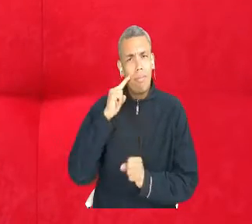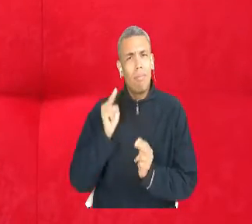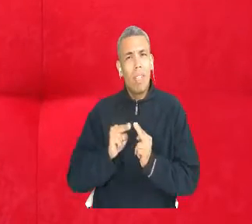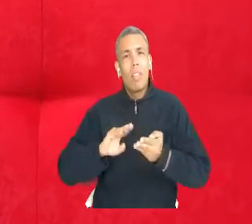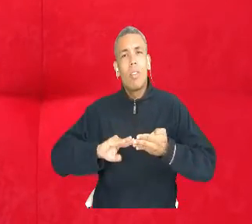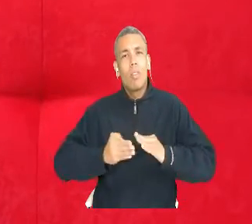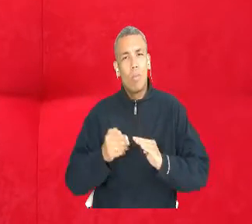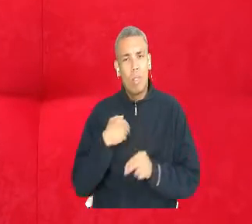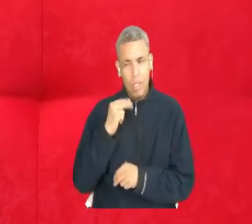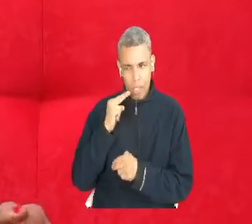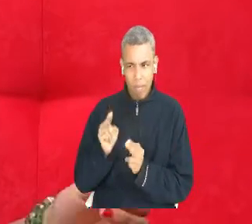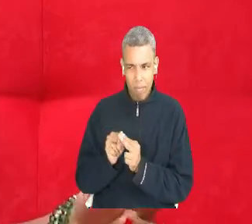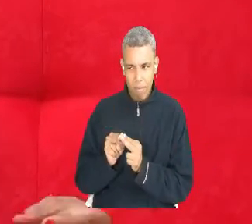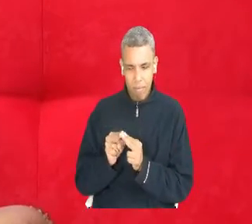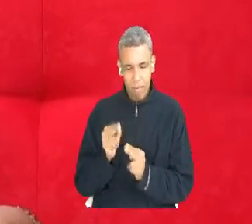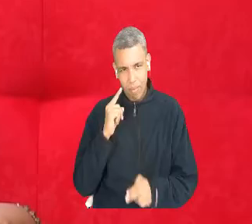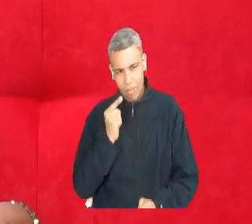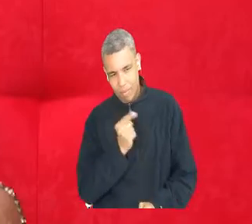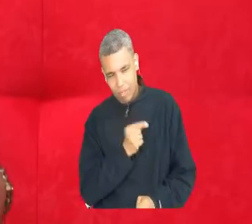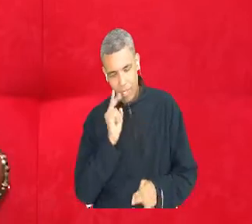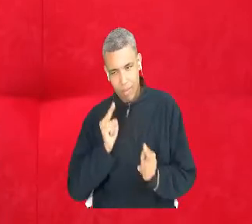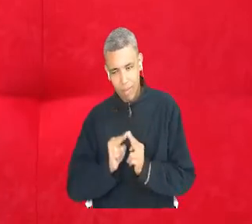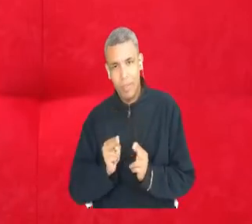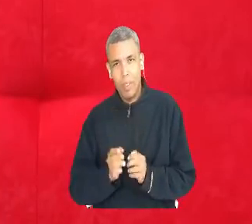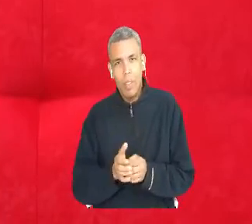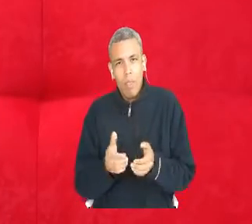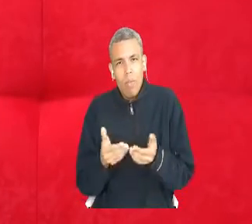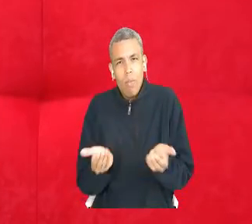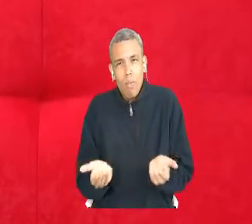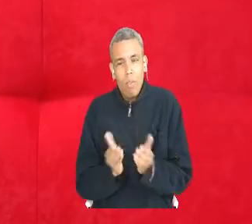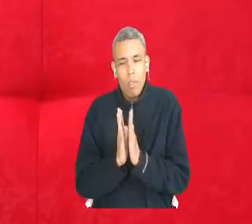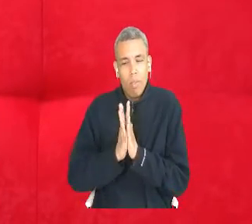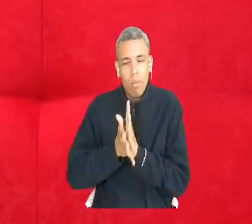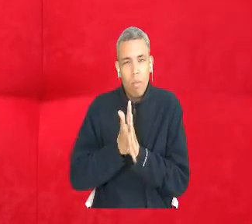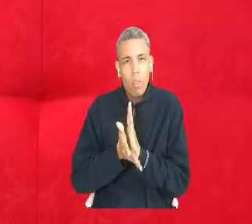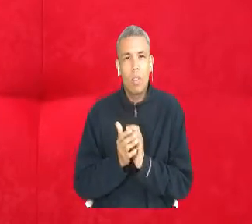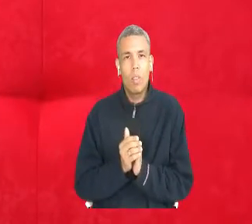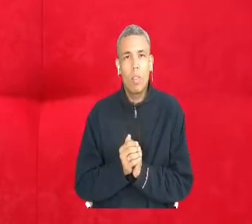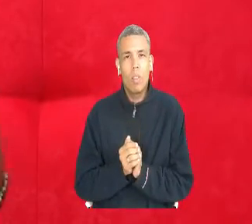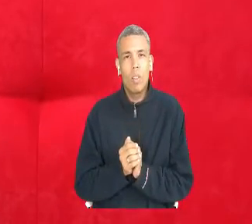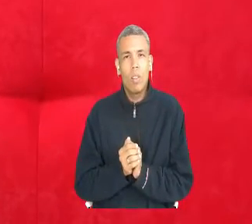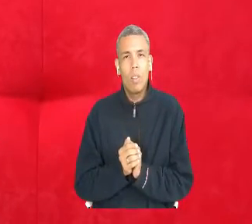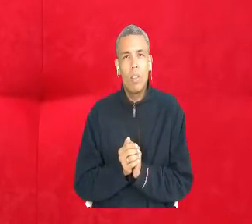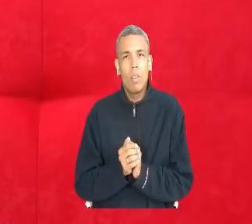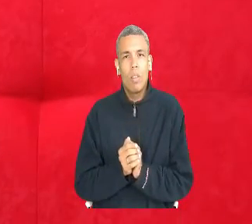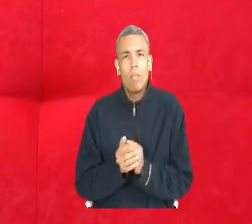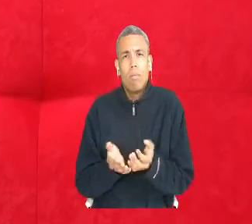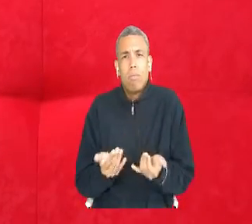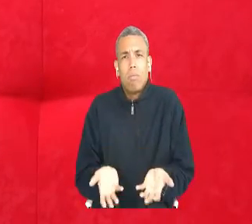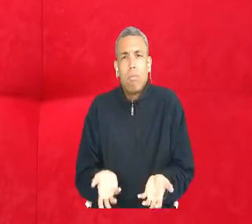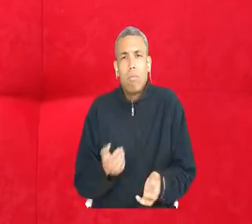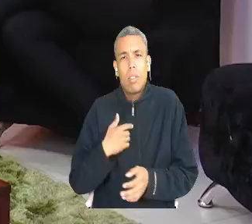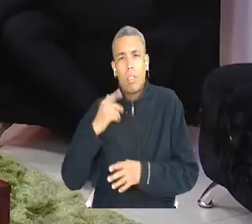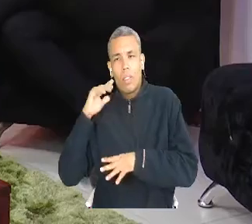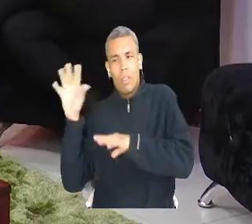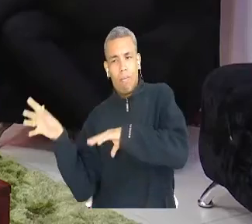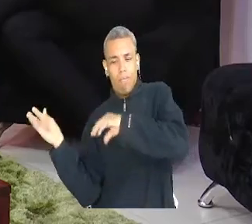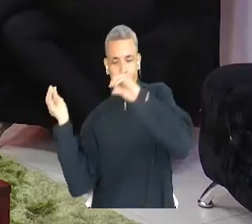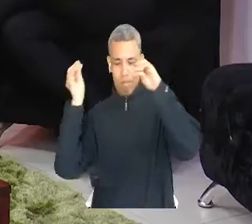nuestra ciudad pero contemos le un poco cómo es que usted se siente en estos momentos hijo adoptivo de nuestra ciudad